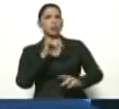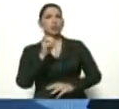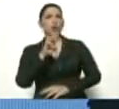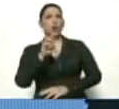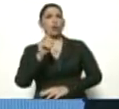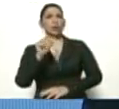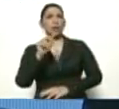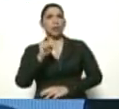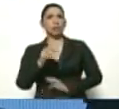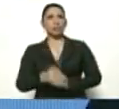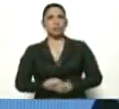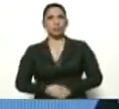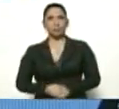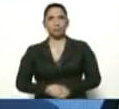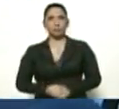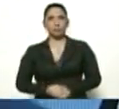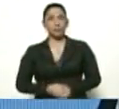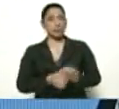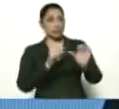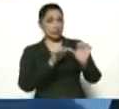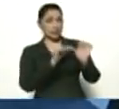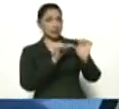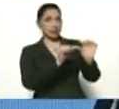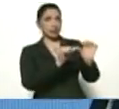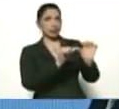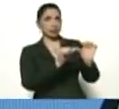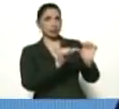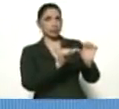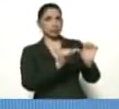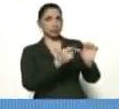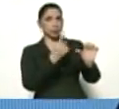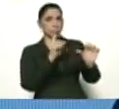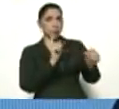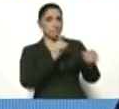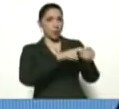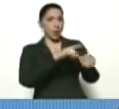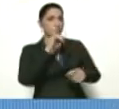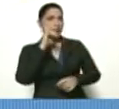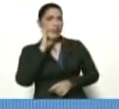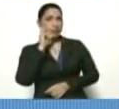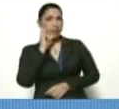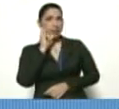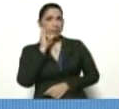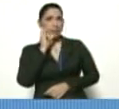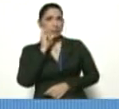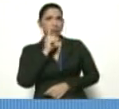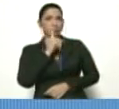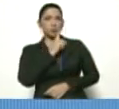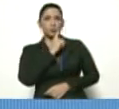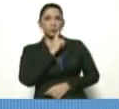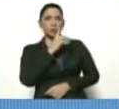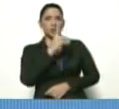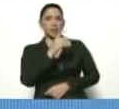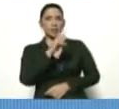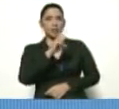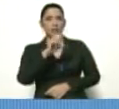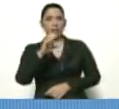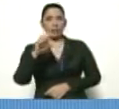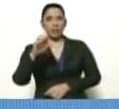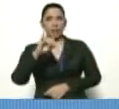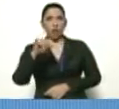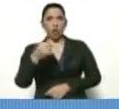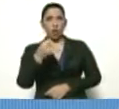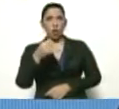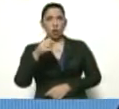duro sigue una cuenta en instalan que una cuenta que el cero de j